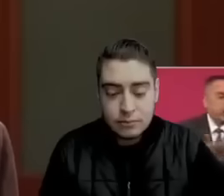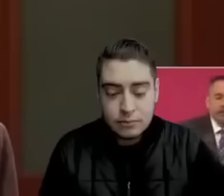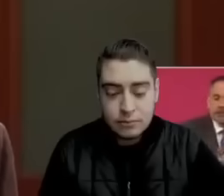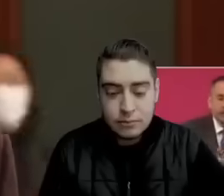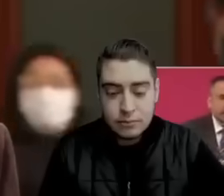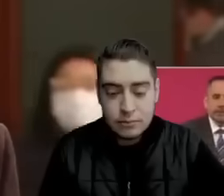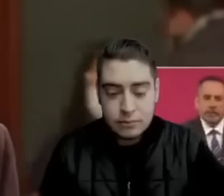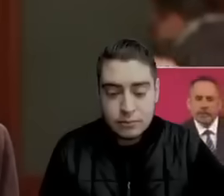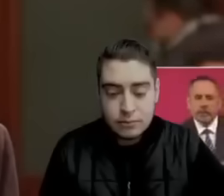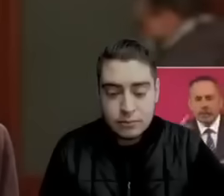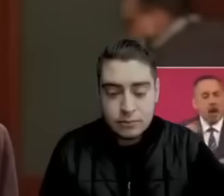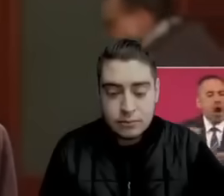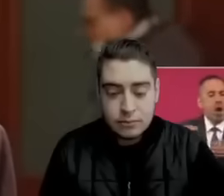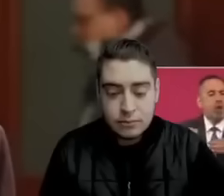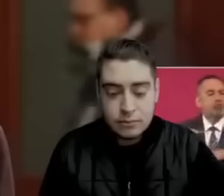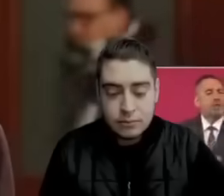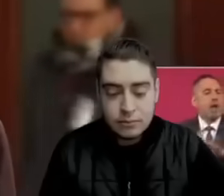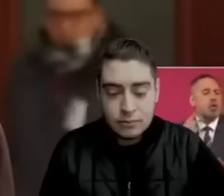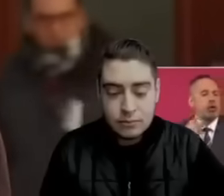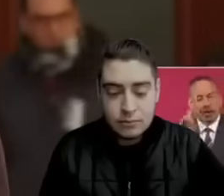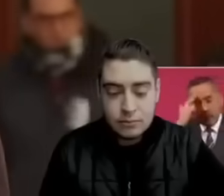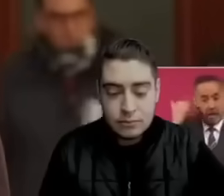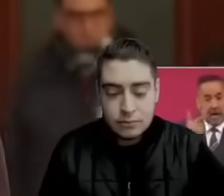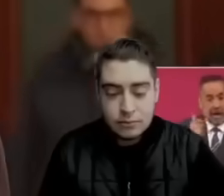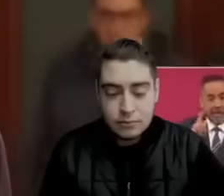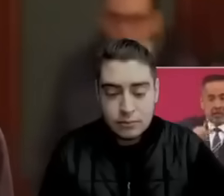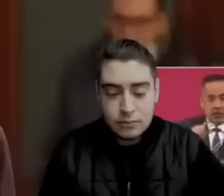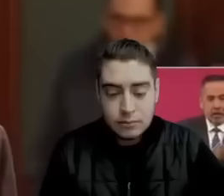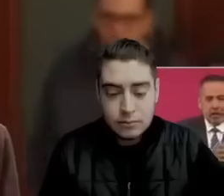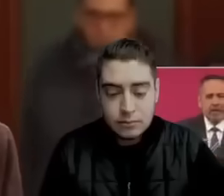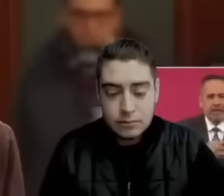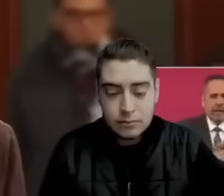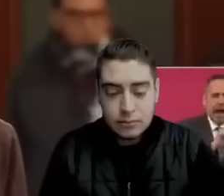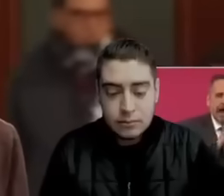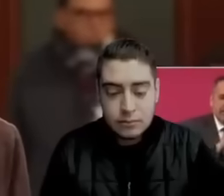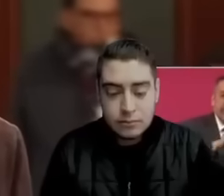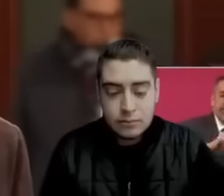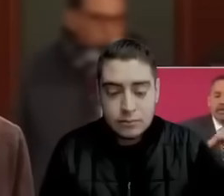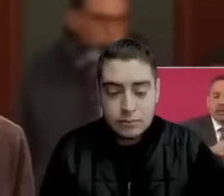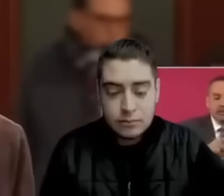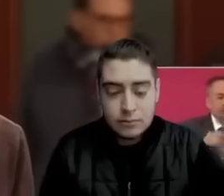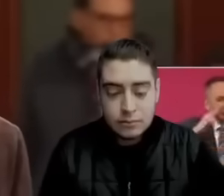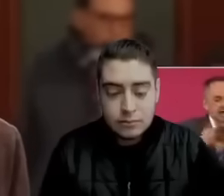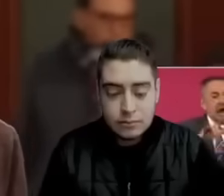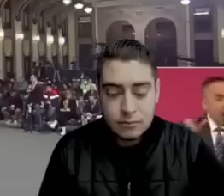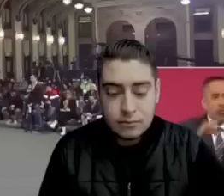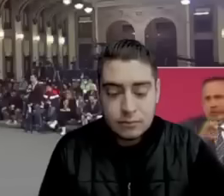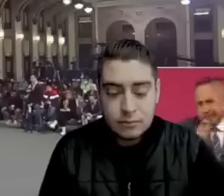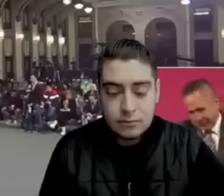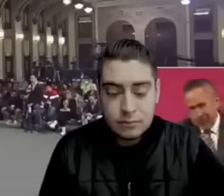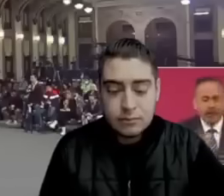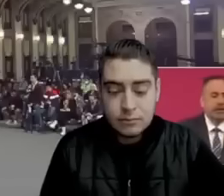también iba a la actividad política en aquel entonces? Recordemos que García Luna primero en la AFI, con Vicente Fox, que la AFI se encargaba de los aeropuertos, por